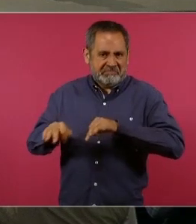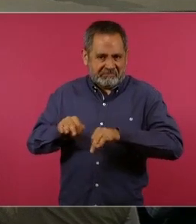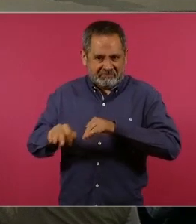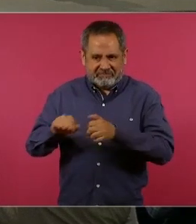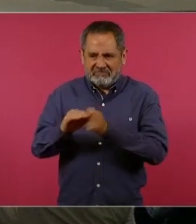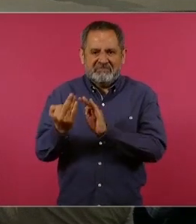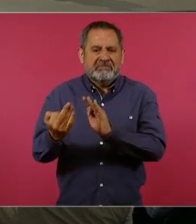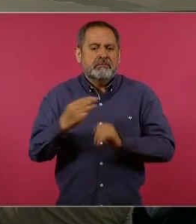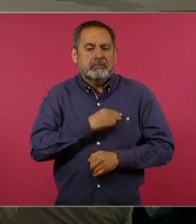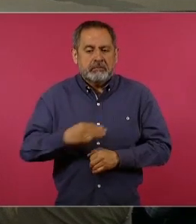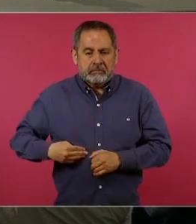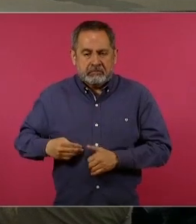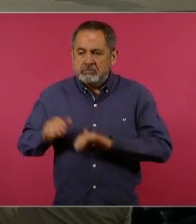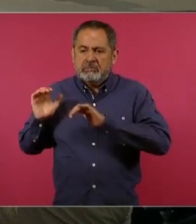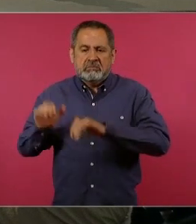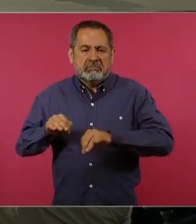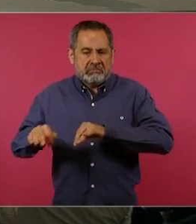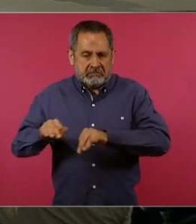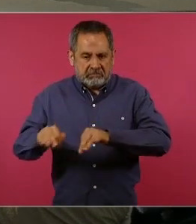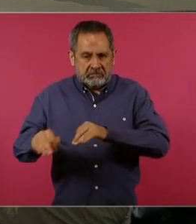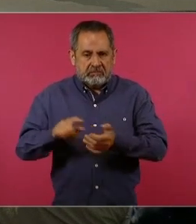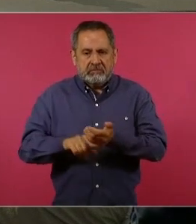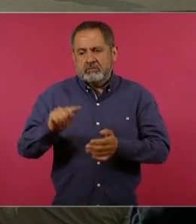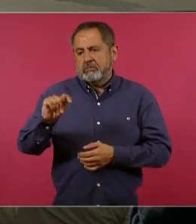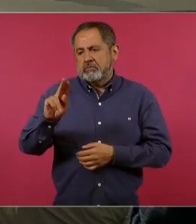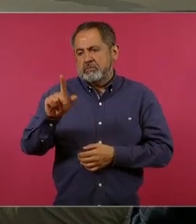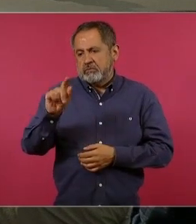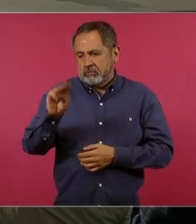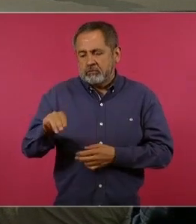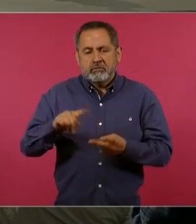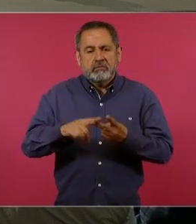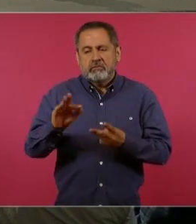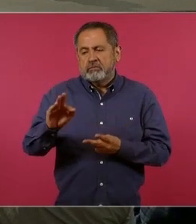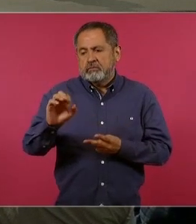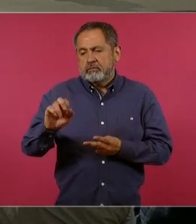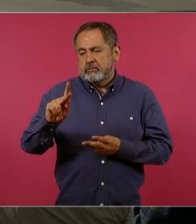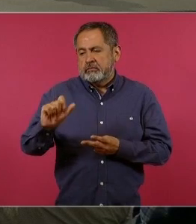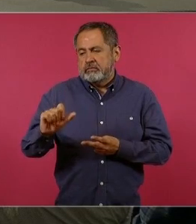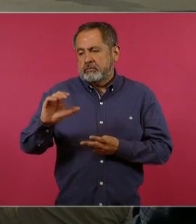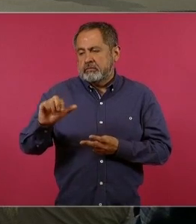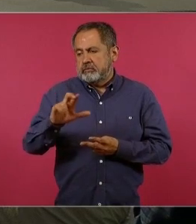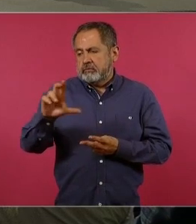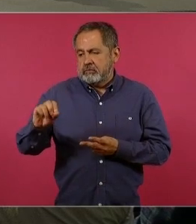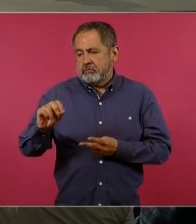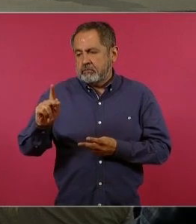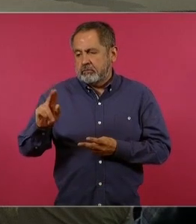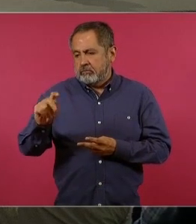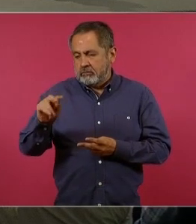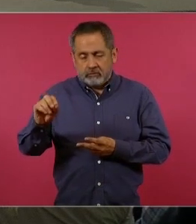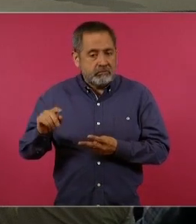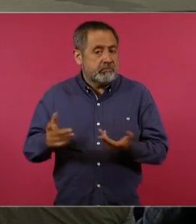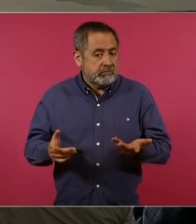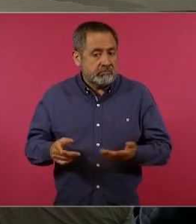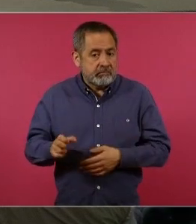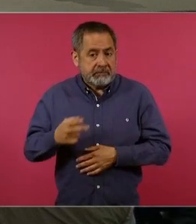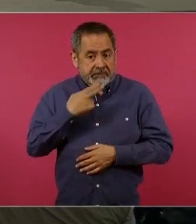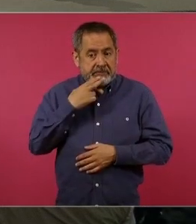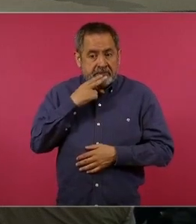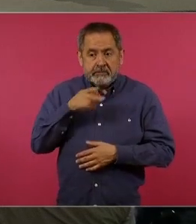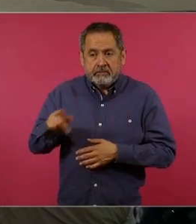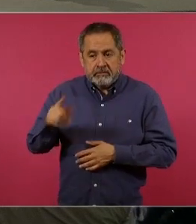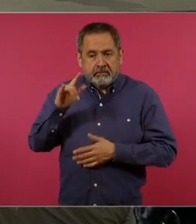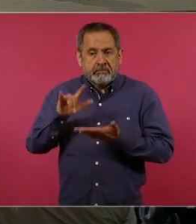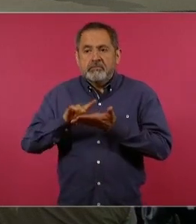los que se encuentra, que es el municipio de Tulum y Felipe Carrillo Puerto, y fortalecer la